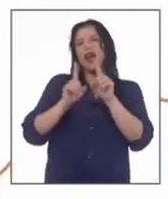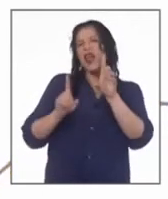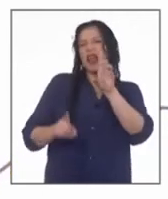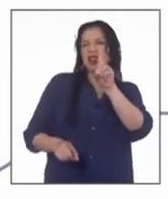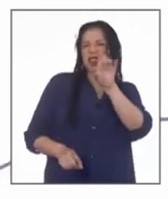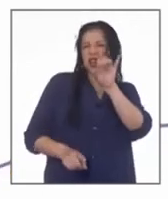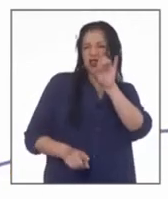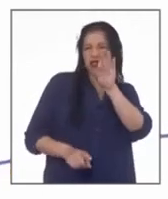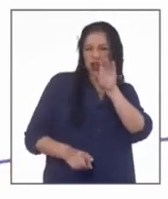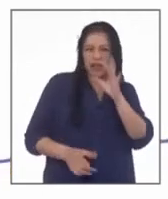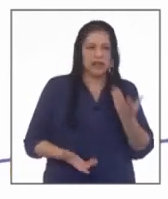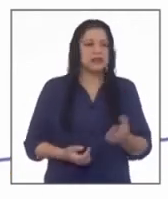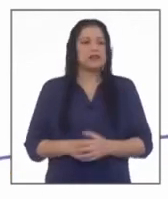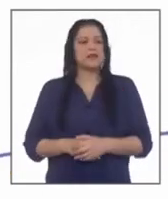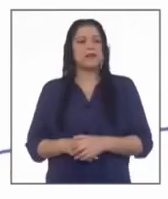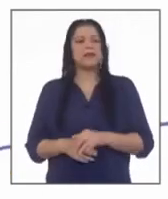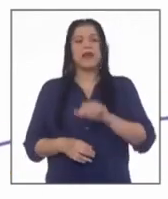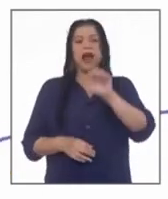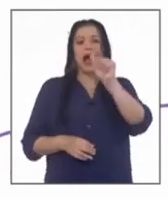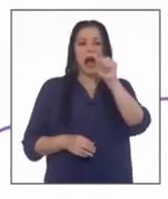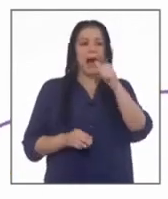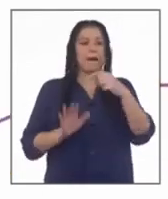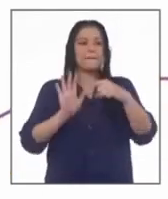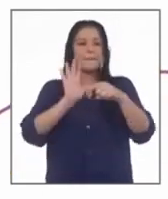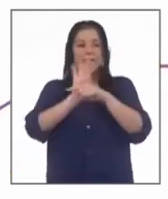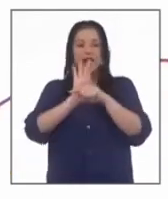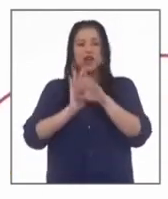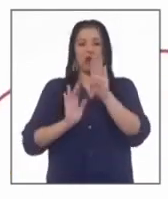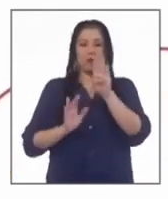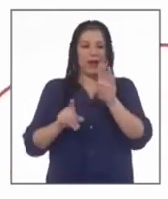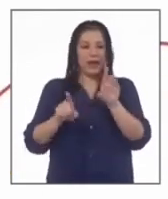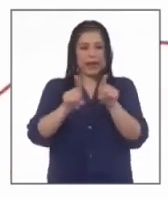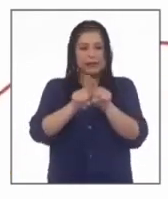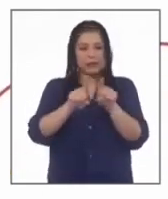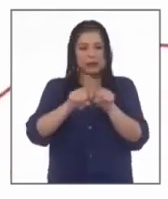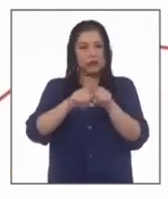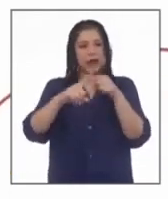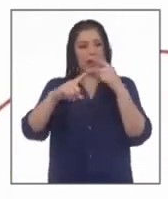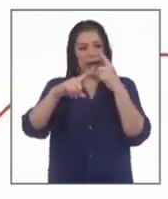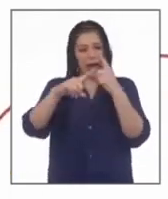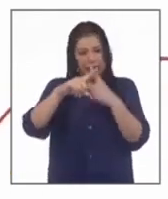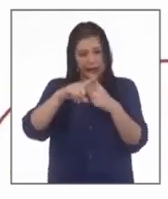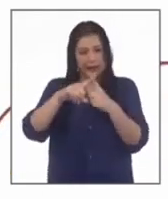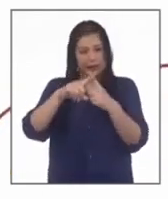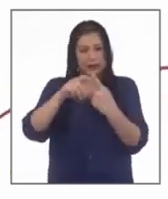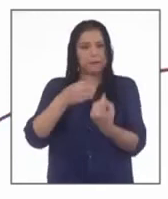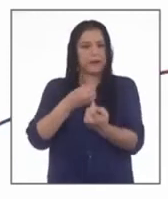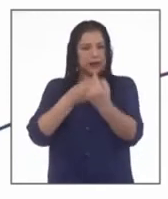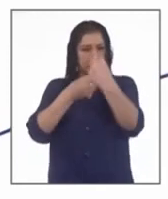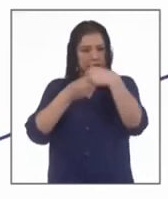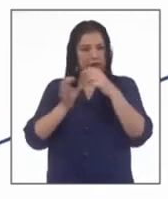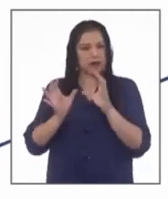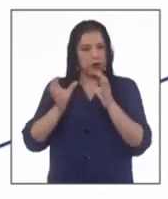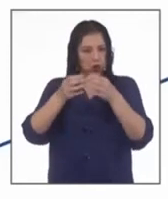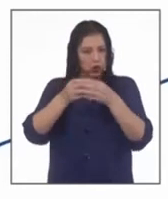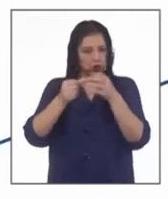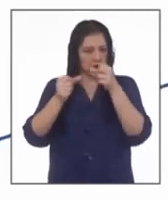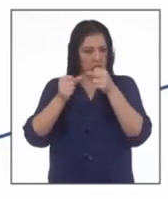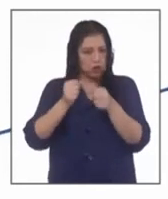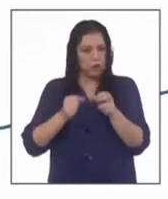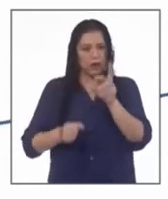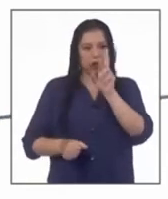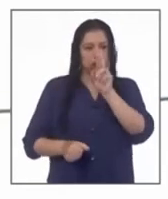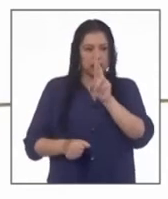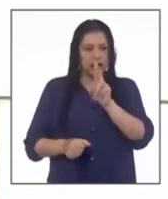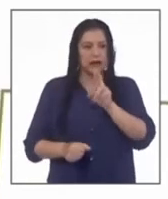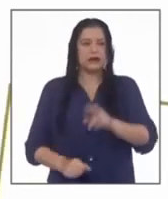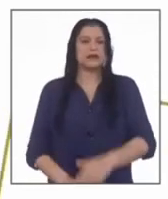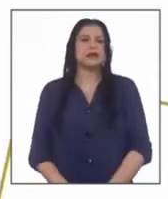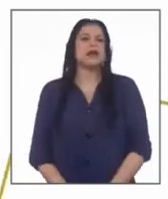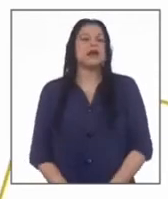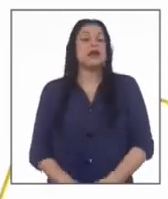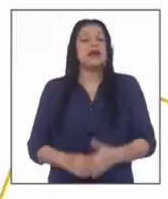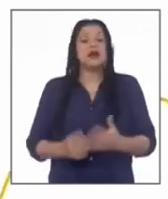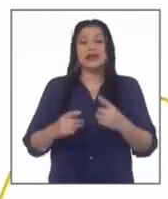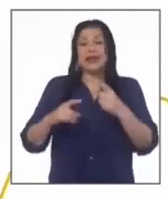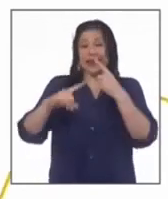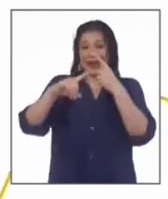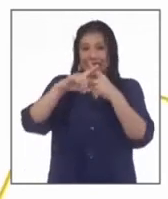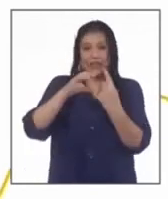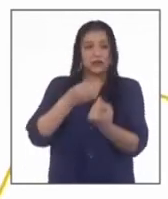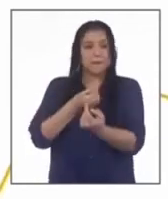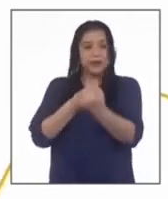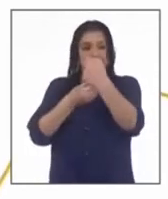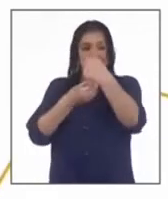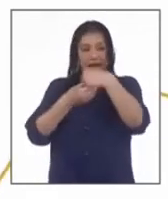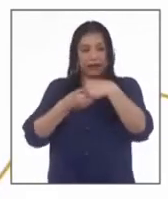Diferencia. Intervalo A menos el intervalo B es igual a X tal que X, que pertenece al conjunto de los números reales, donde